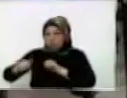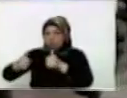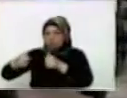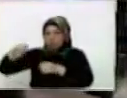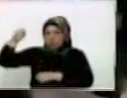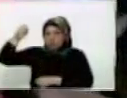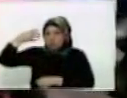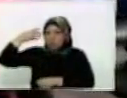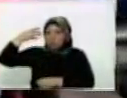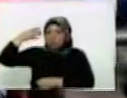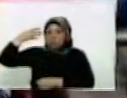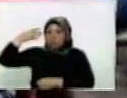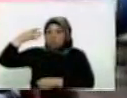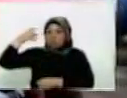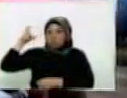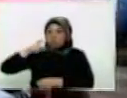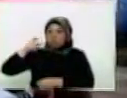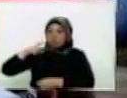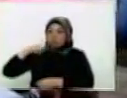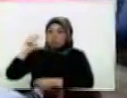luz que no se detuvo.